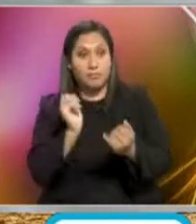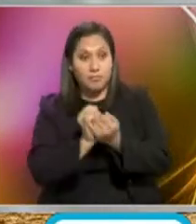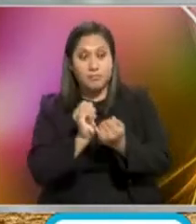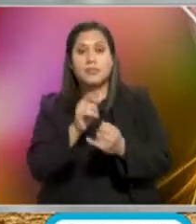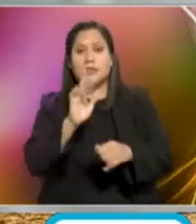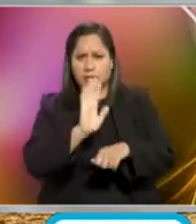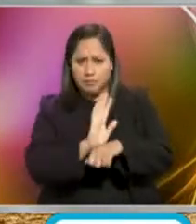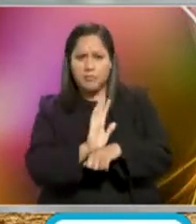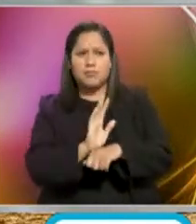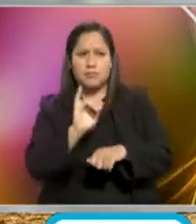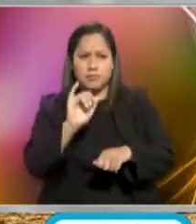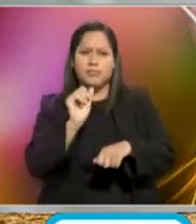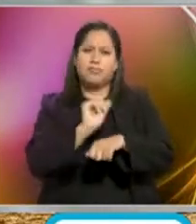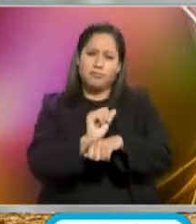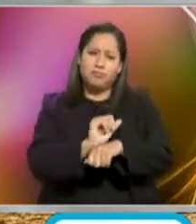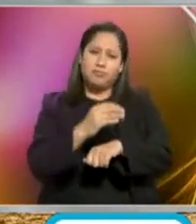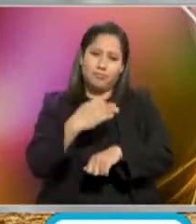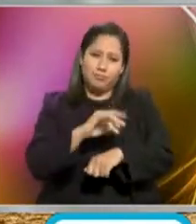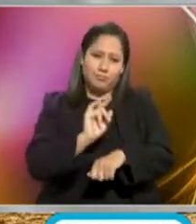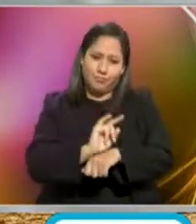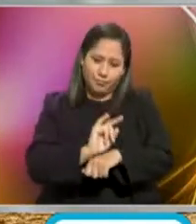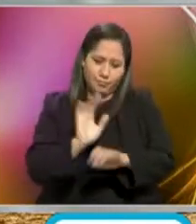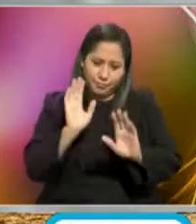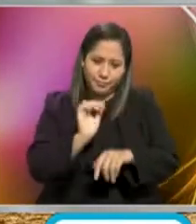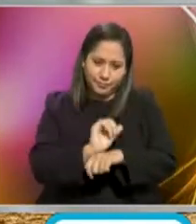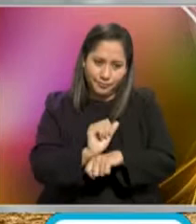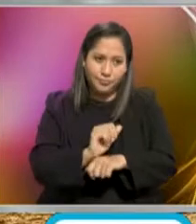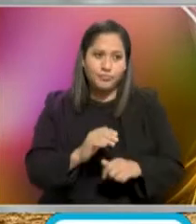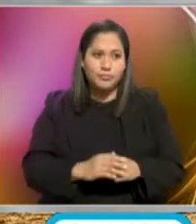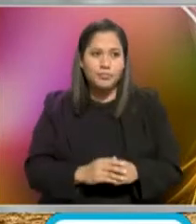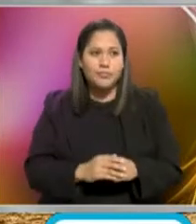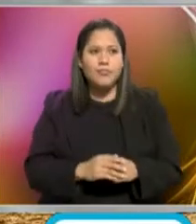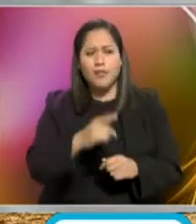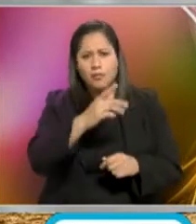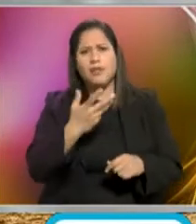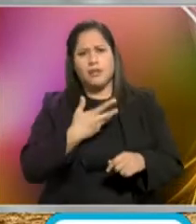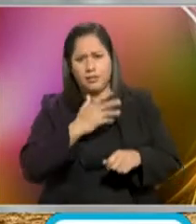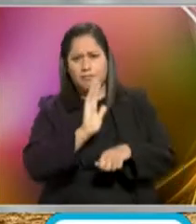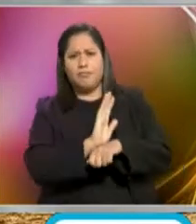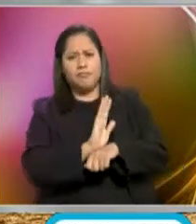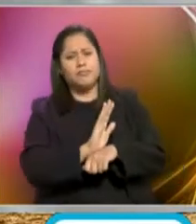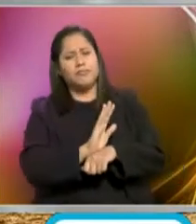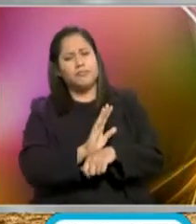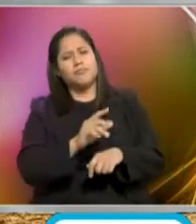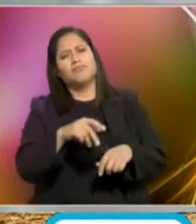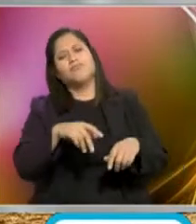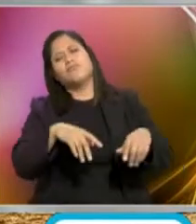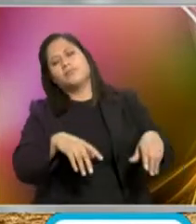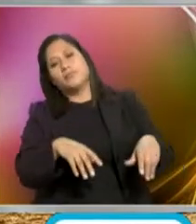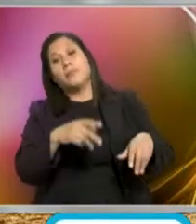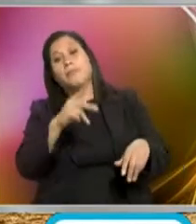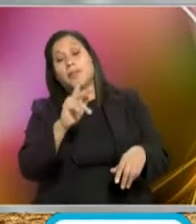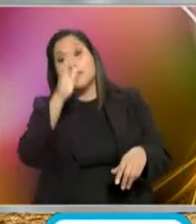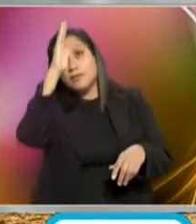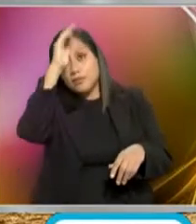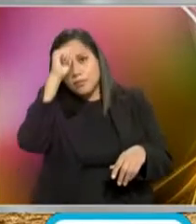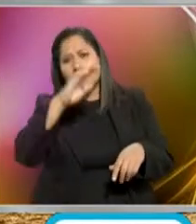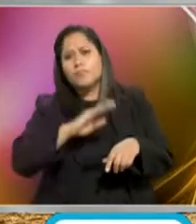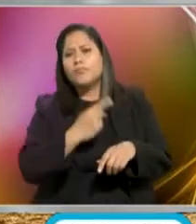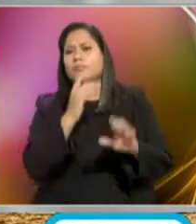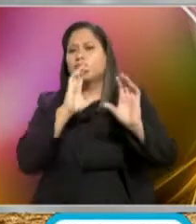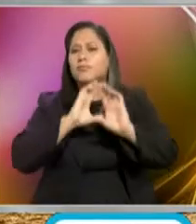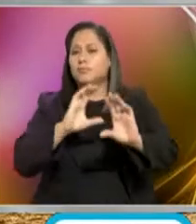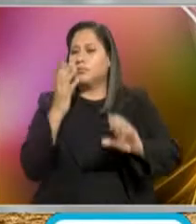Hizo cine, fue actor, bueno, Bueno, ¿no? sí, en aquel entonces aparecía en también las muchos eran películas, actores, ¿verdad? pero sobre todo se le recuerda por